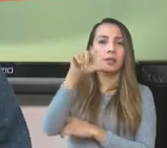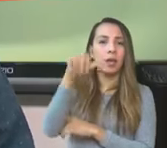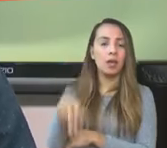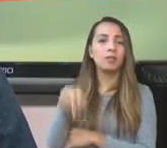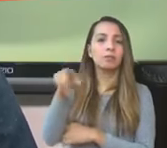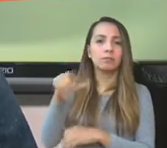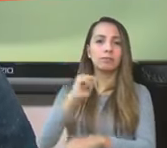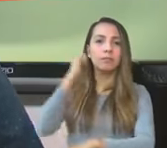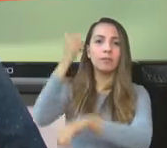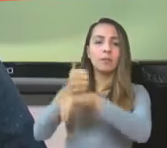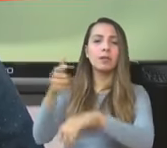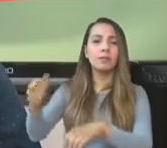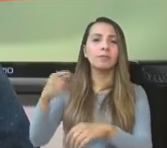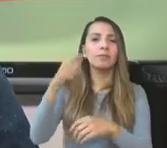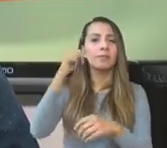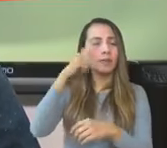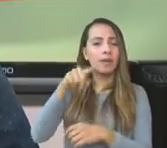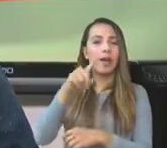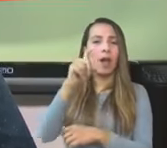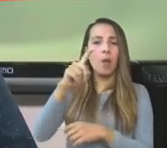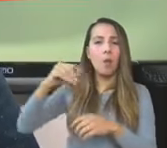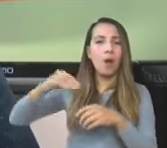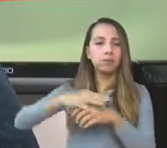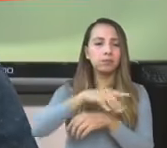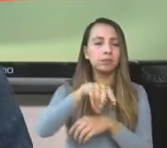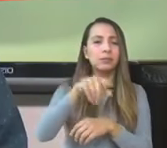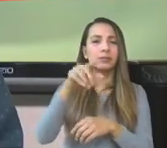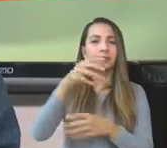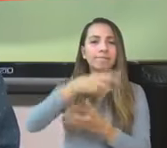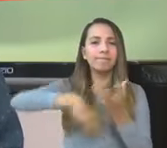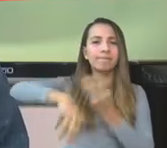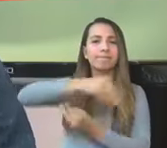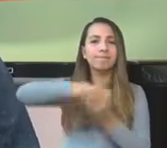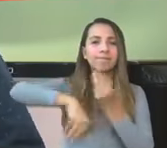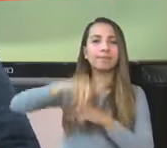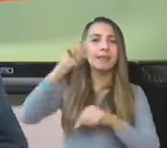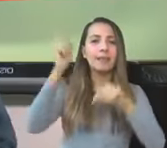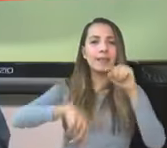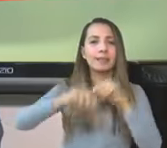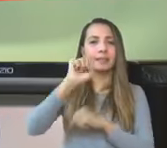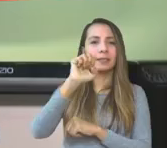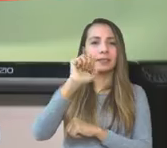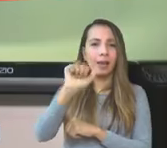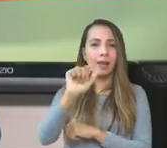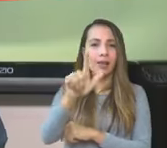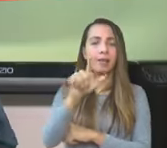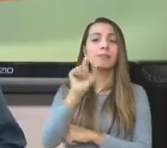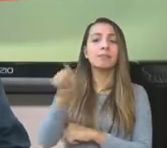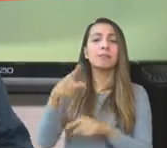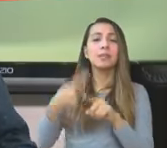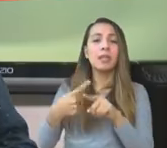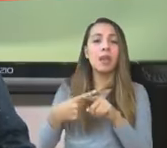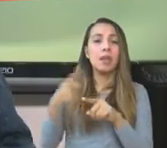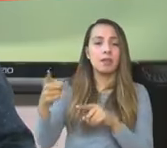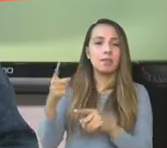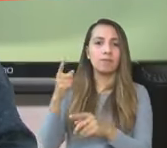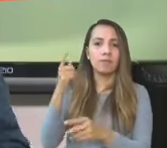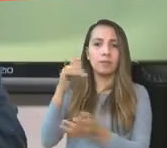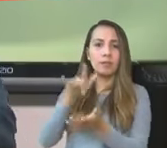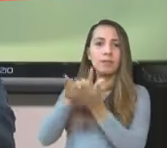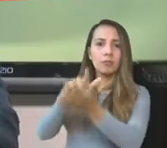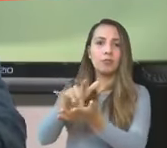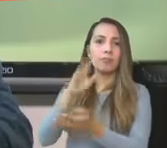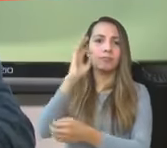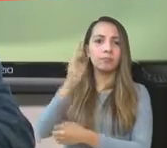inaugurando esta planta desaladora, el expresidente Enrique Peña Nieto, se le paga a esta desaladora 17 millones de